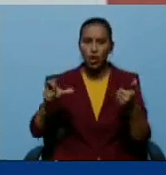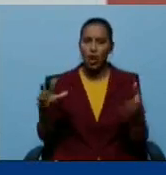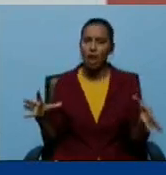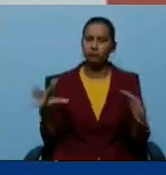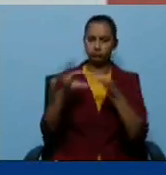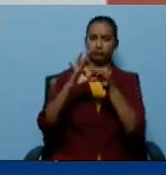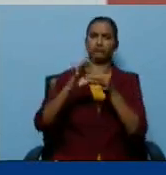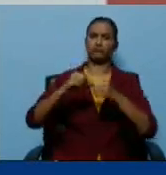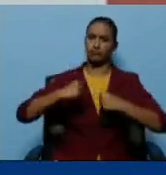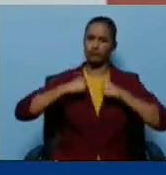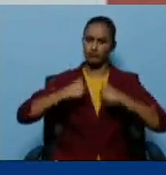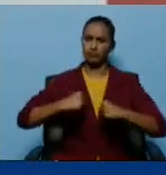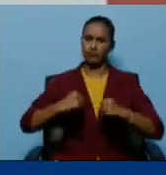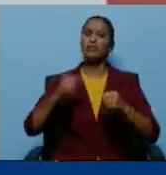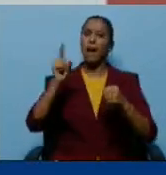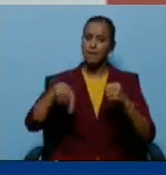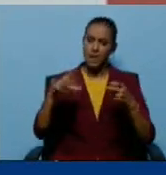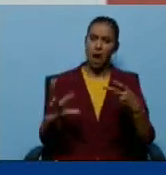correcto.